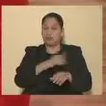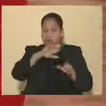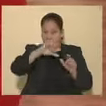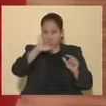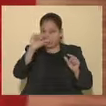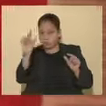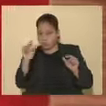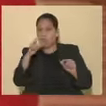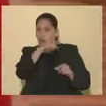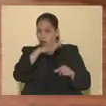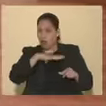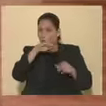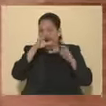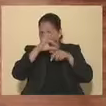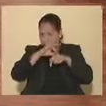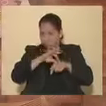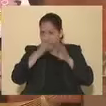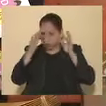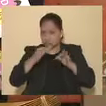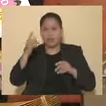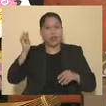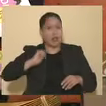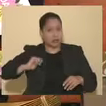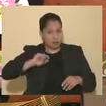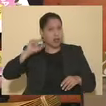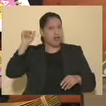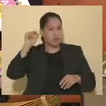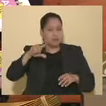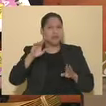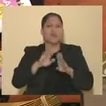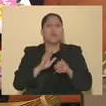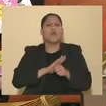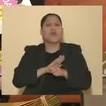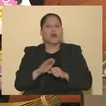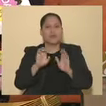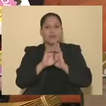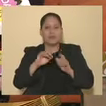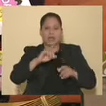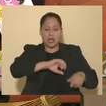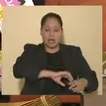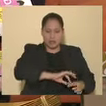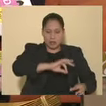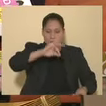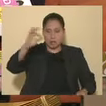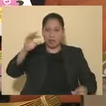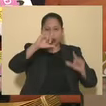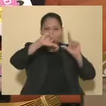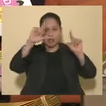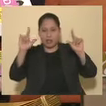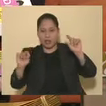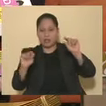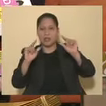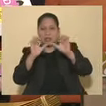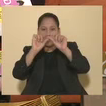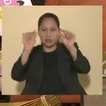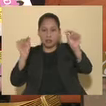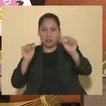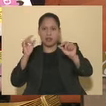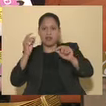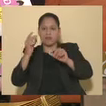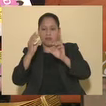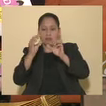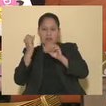Armas reales. Exacto. Armas reales, armas de la época, armas medievales, ¿cuáles espadas. Eran? Espadas, hachas, picas,